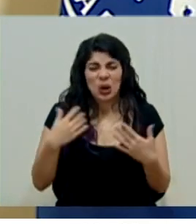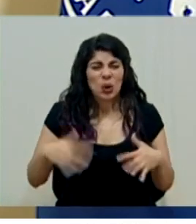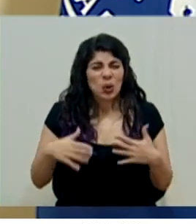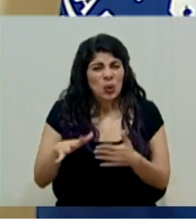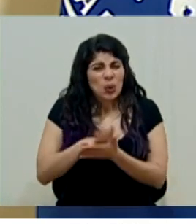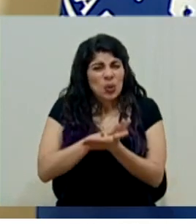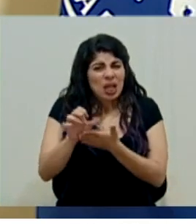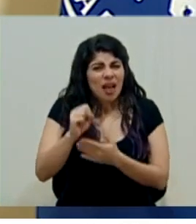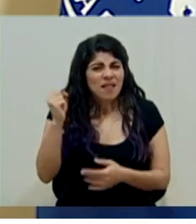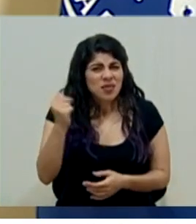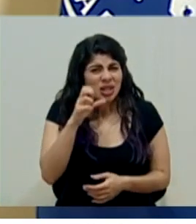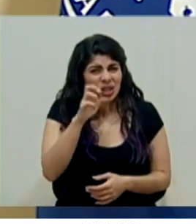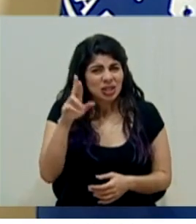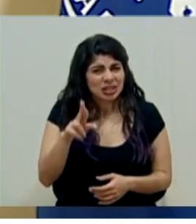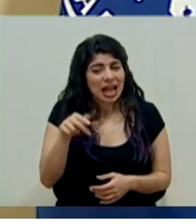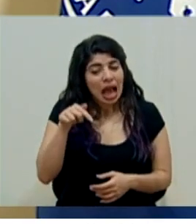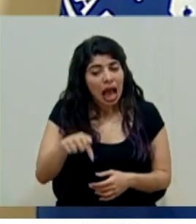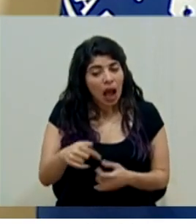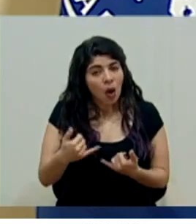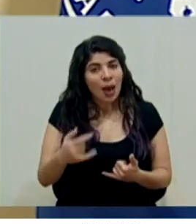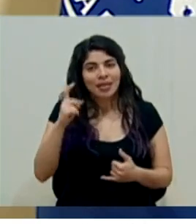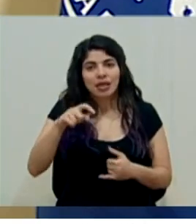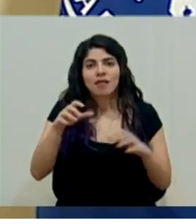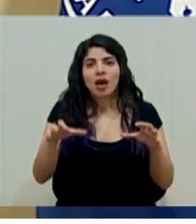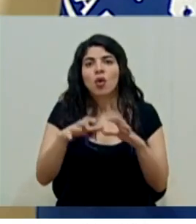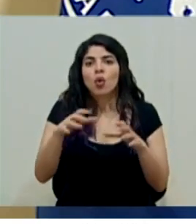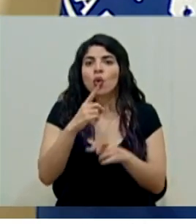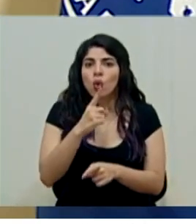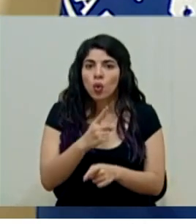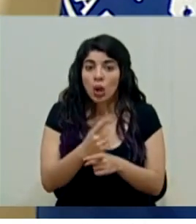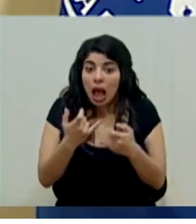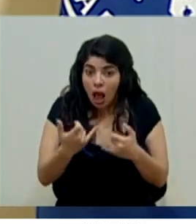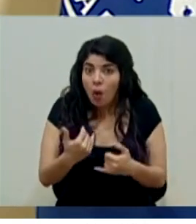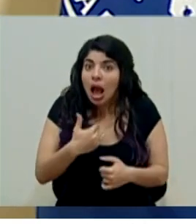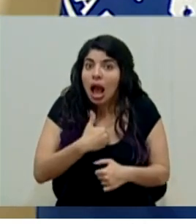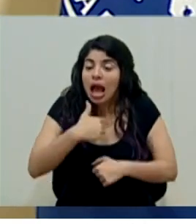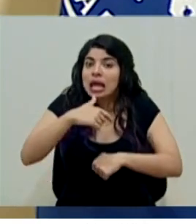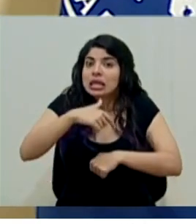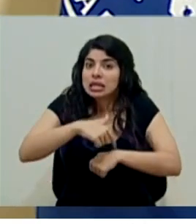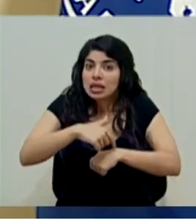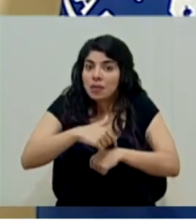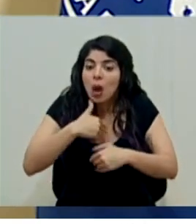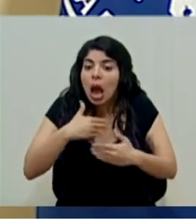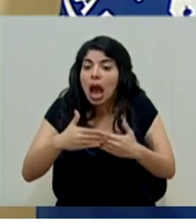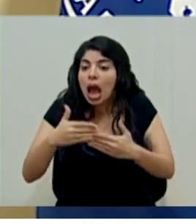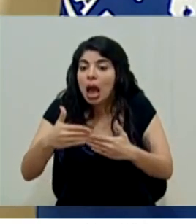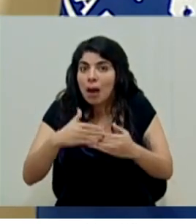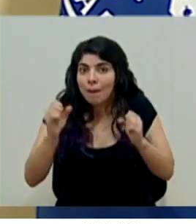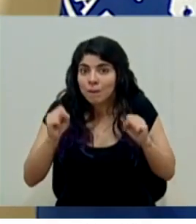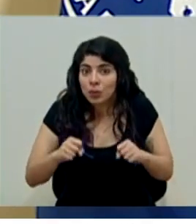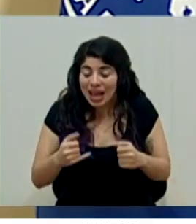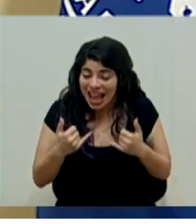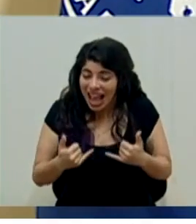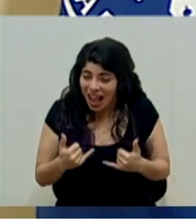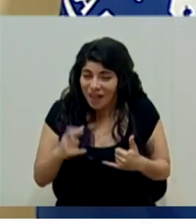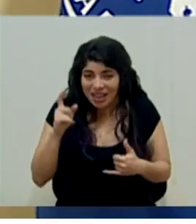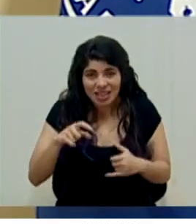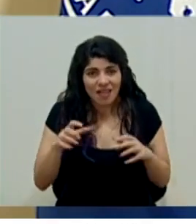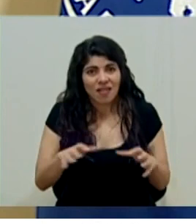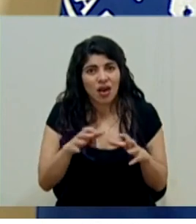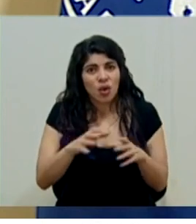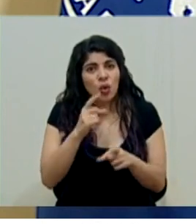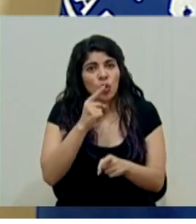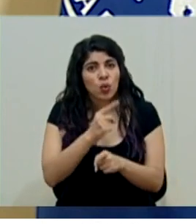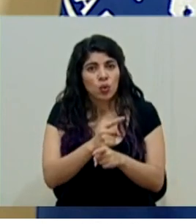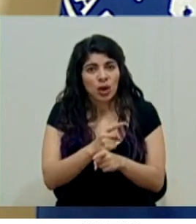Rica. Aquí hay que hacer lo correcto. Ahora, que tenemos tiempo, que tenemos margen, ahora tenemos que hacer lo correcto. Y